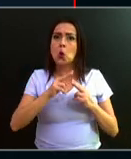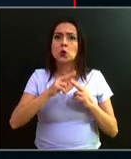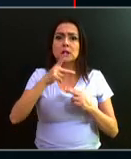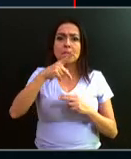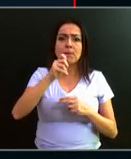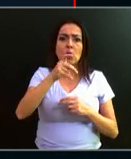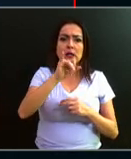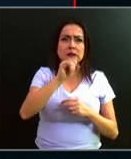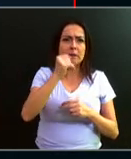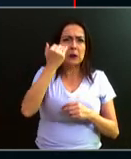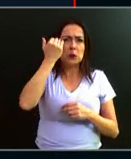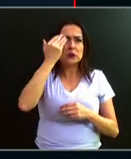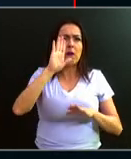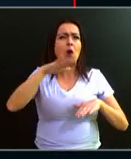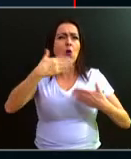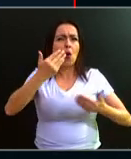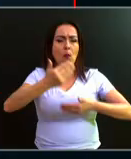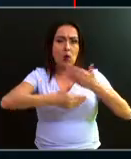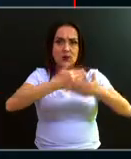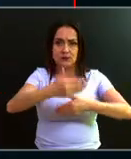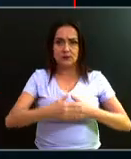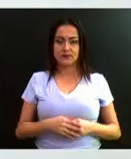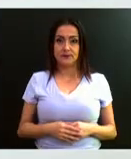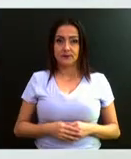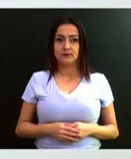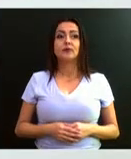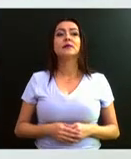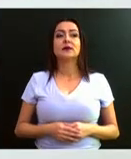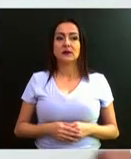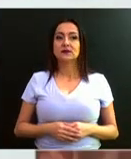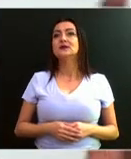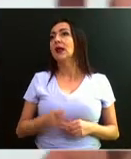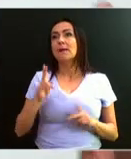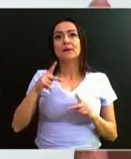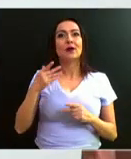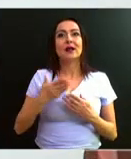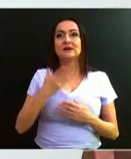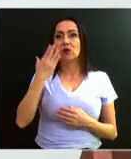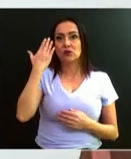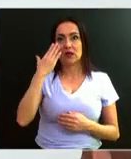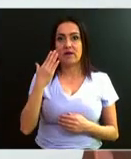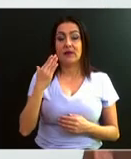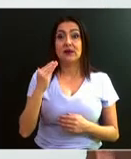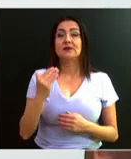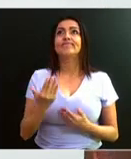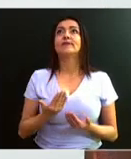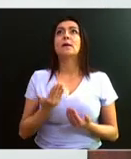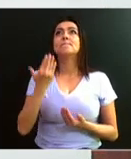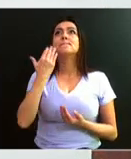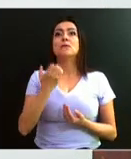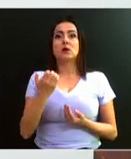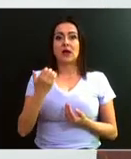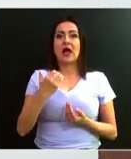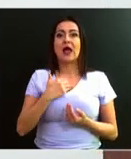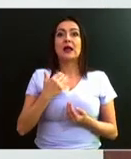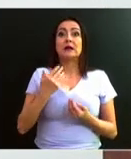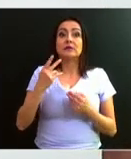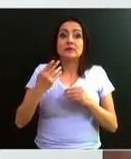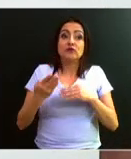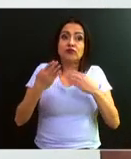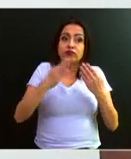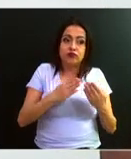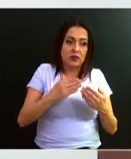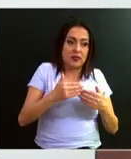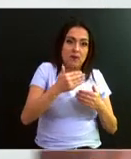póliza, pero no saben cómo gestionarla. Pues si hay un gran desconocimiento, la brecha es mucha, porque además hay fallecidos